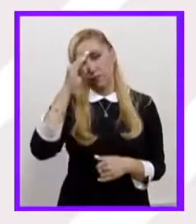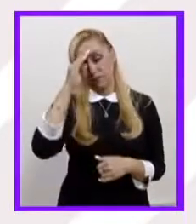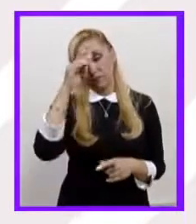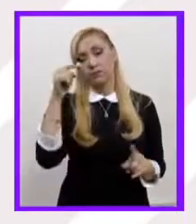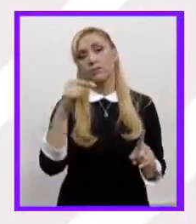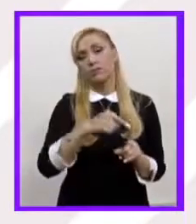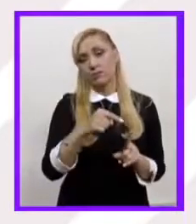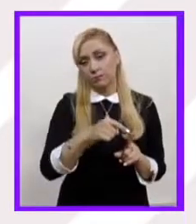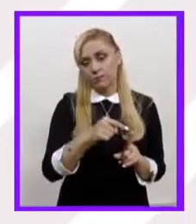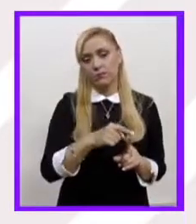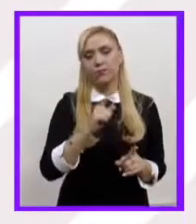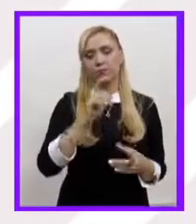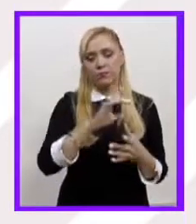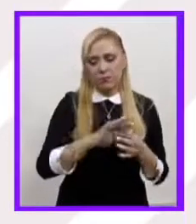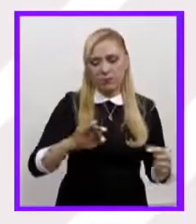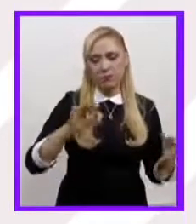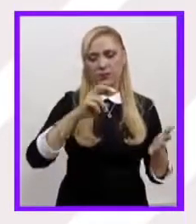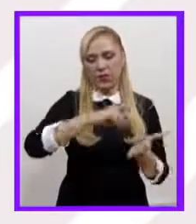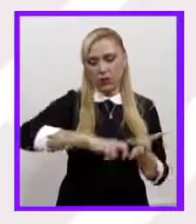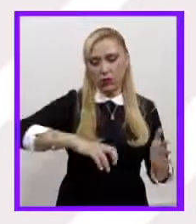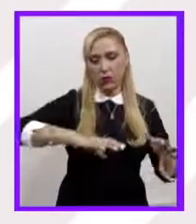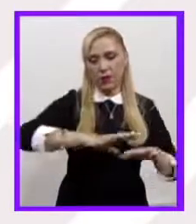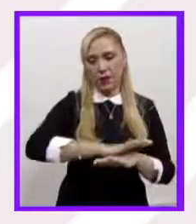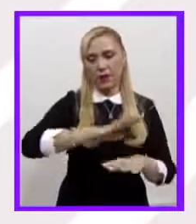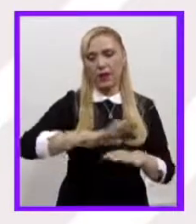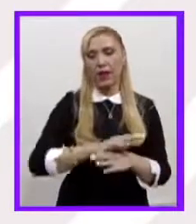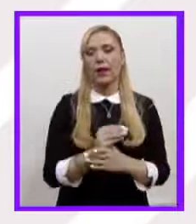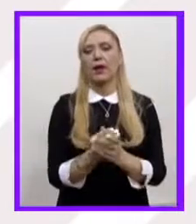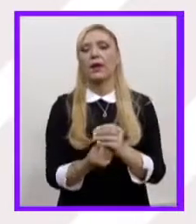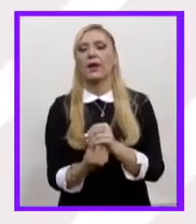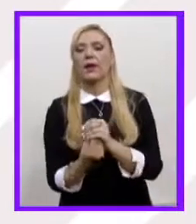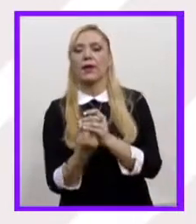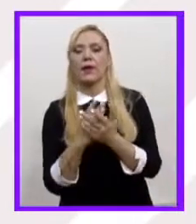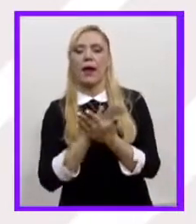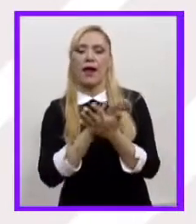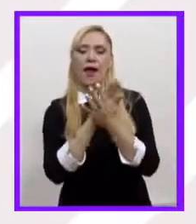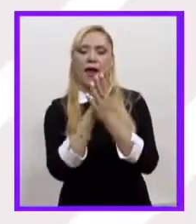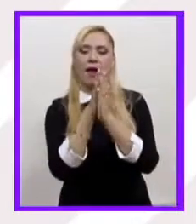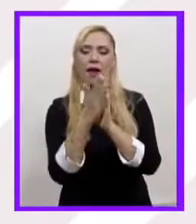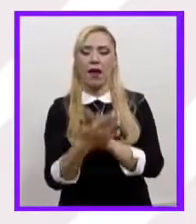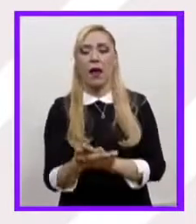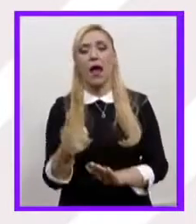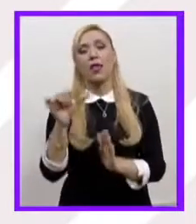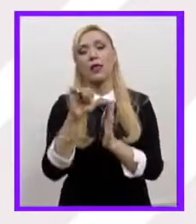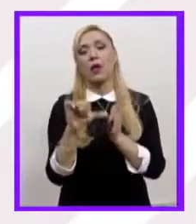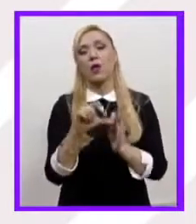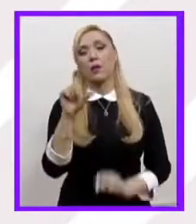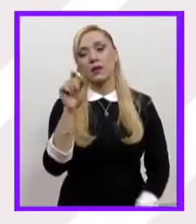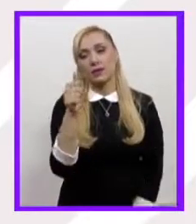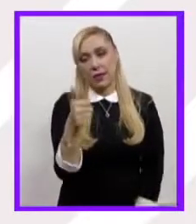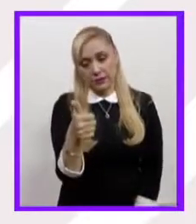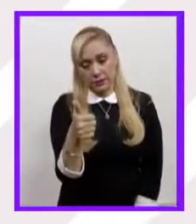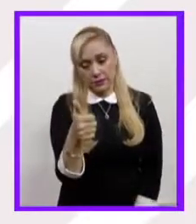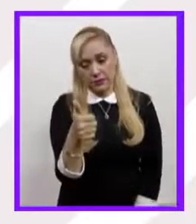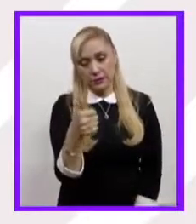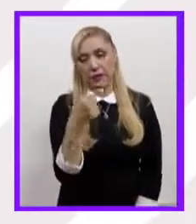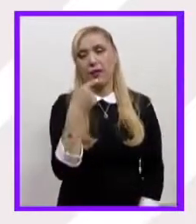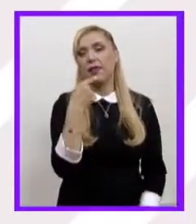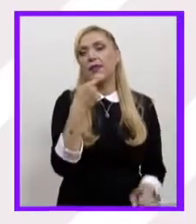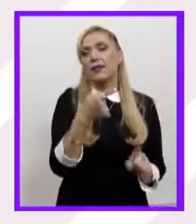ella, de reinterpretarla, de reformarla, y por eso estamos nosotros reformando el artículo 26, que se